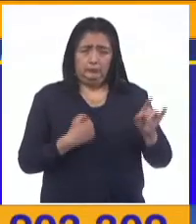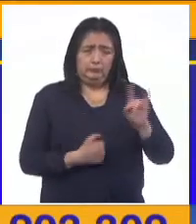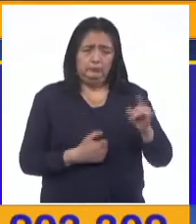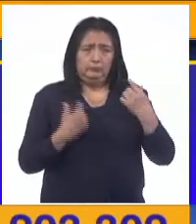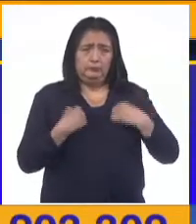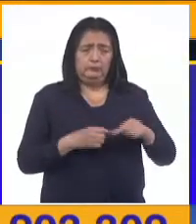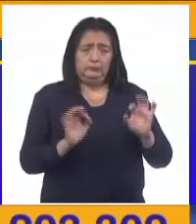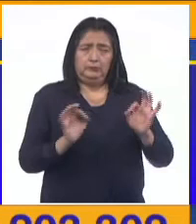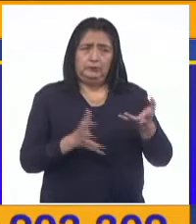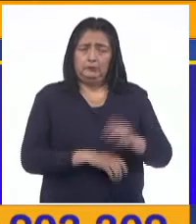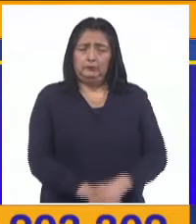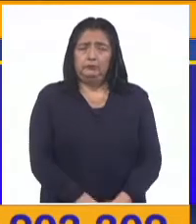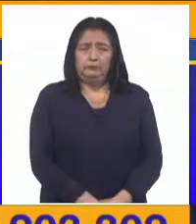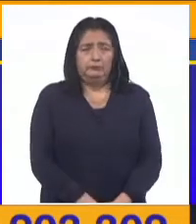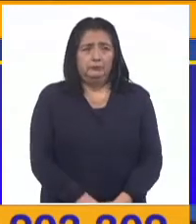no